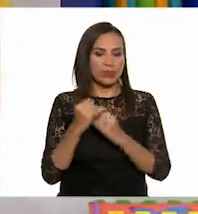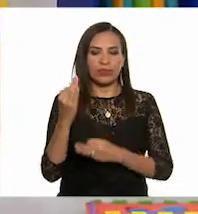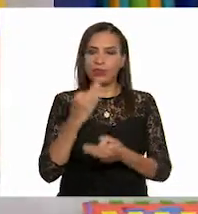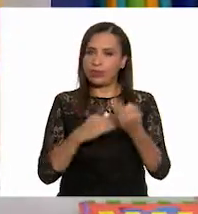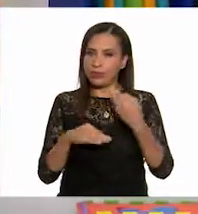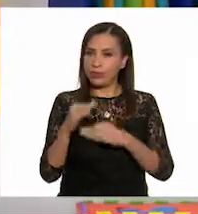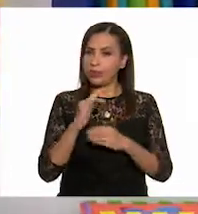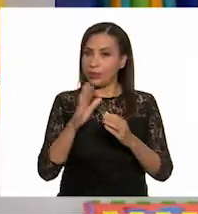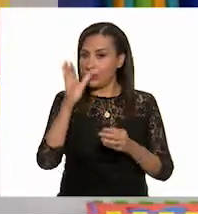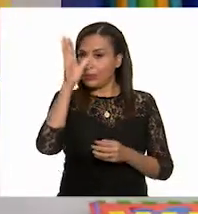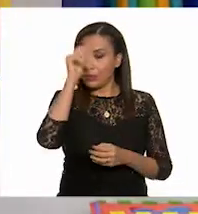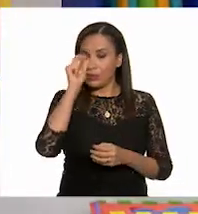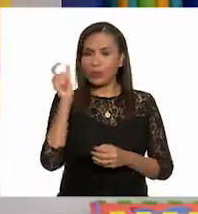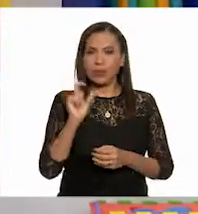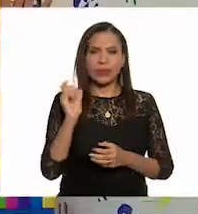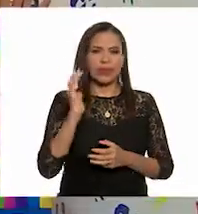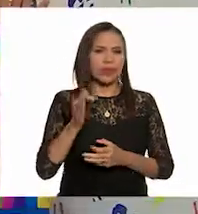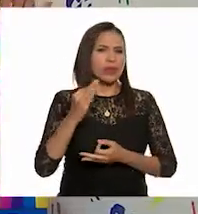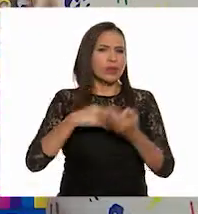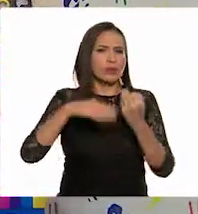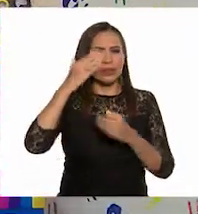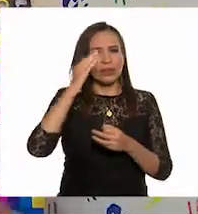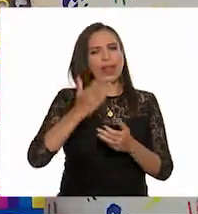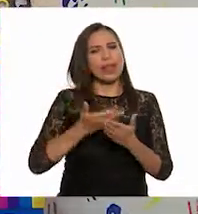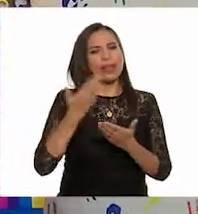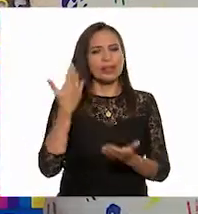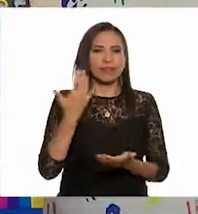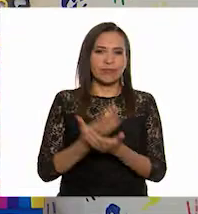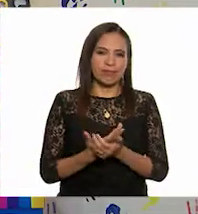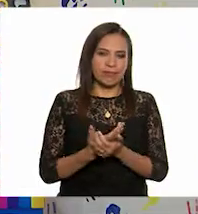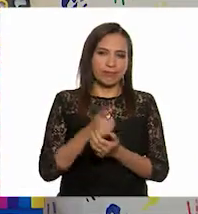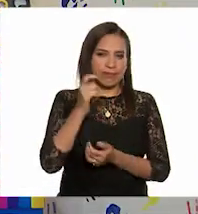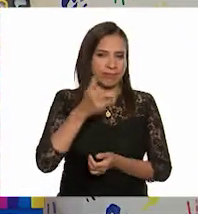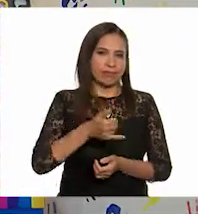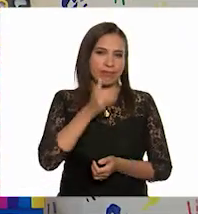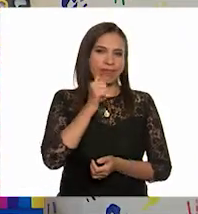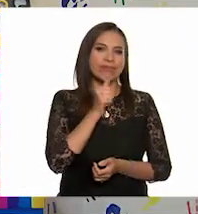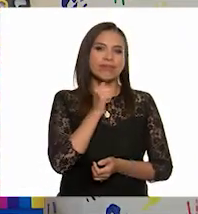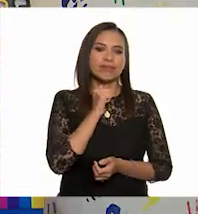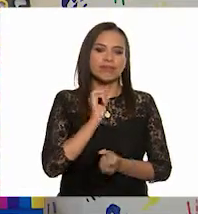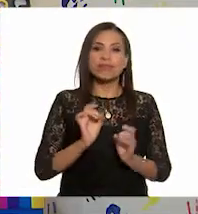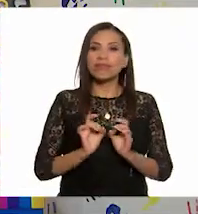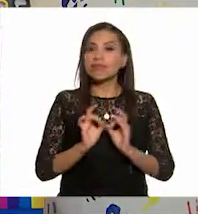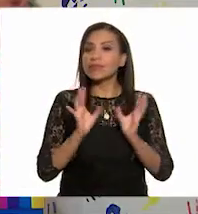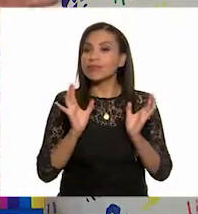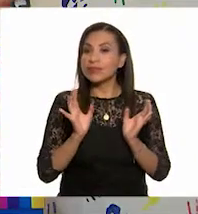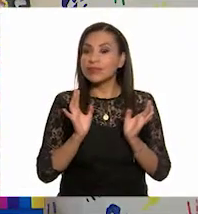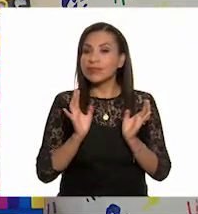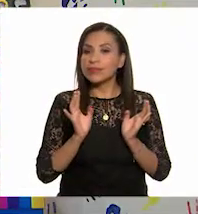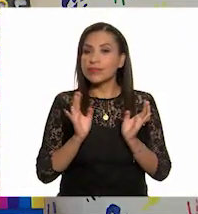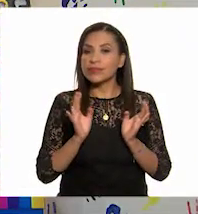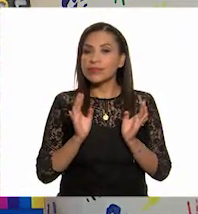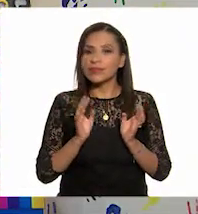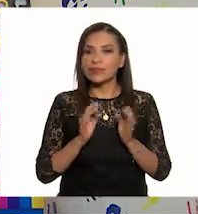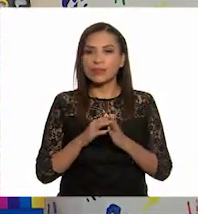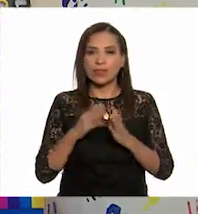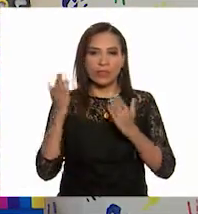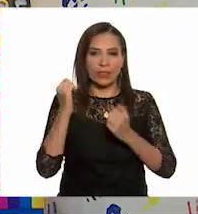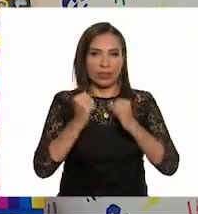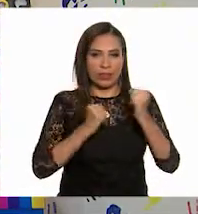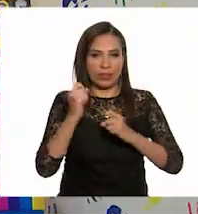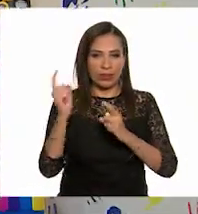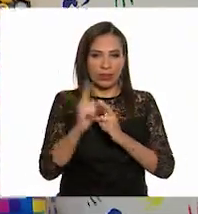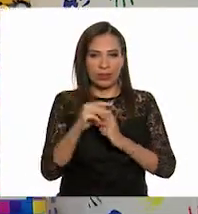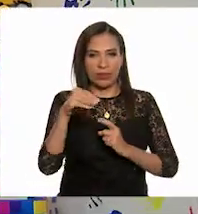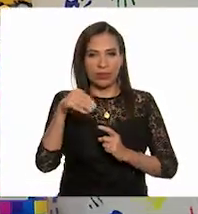Todos, ¿de acuerdo? Cuando ya todos habíamos descansado y nos habíamos hidratado, de pronto, llegó corriendo